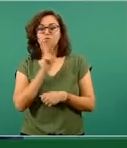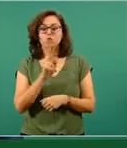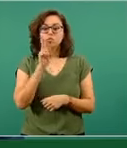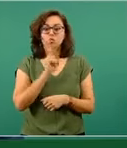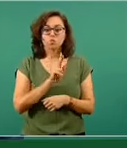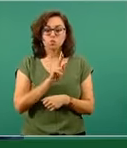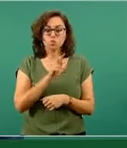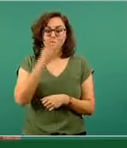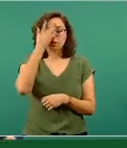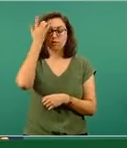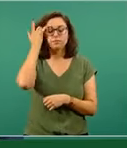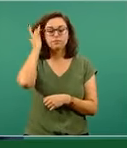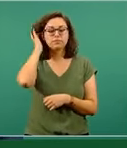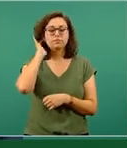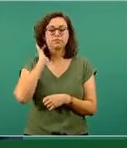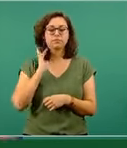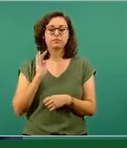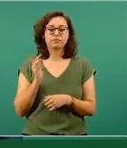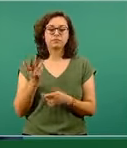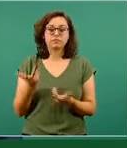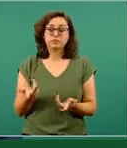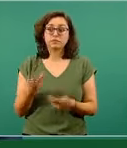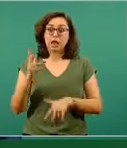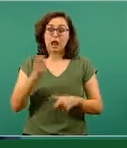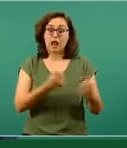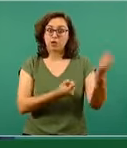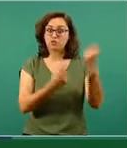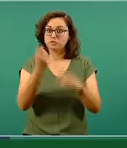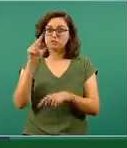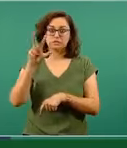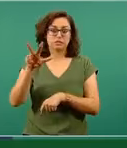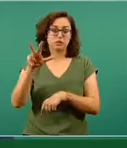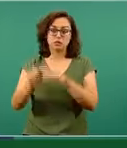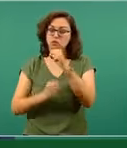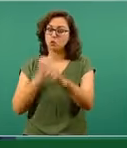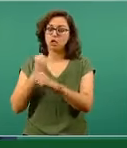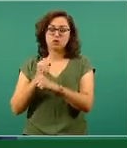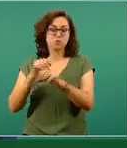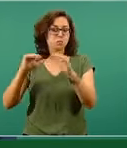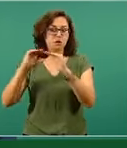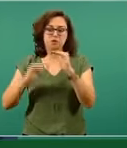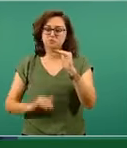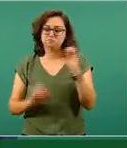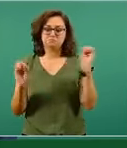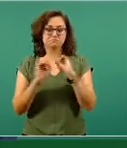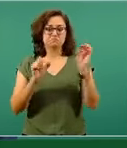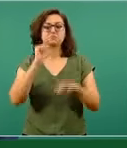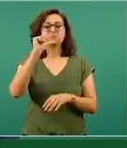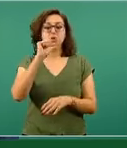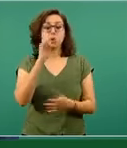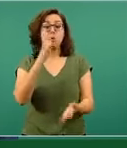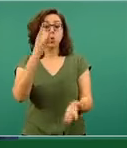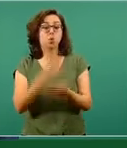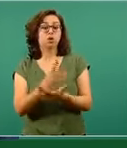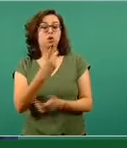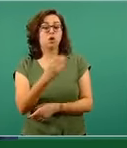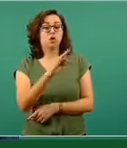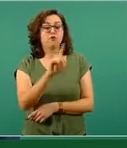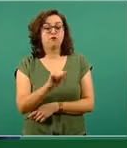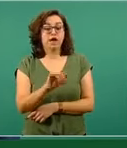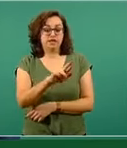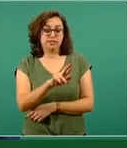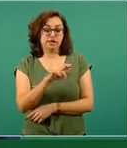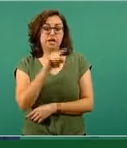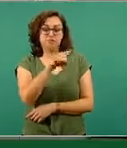vacunas, incluso menores de 18 años. Solo Pfizer precisamente tenía evidencia porque en su ensayo clínico